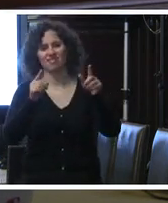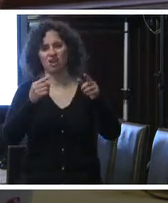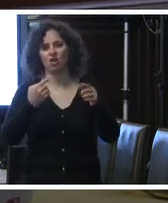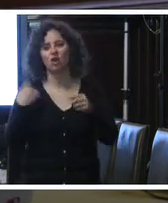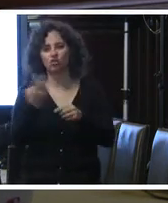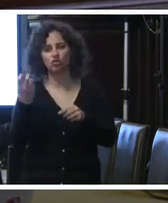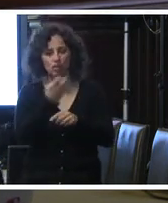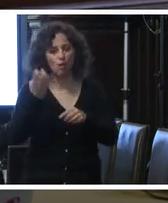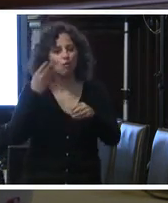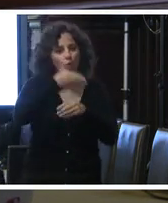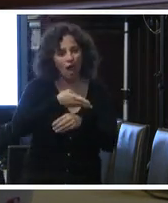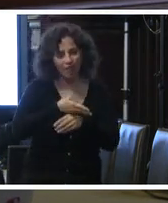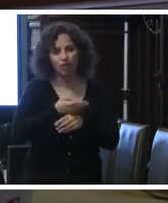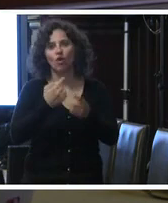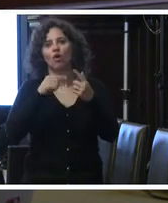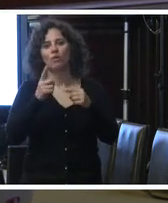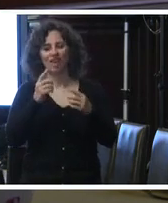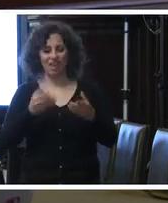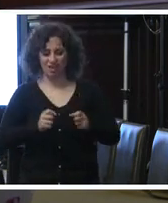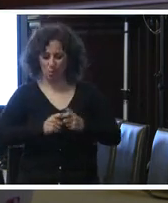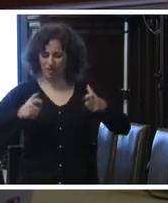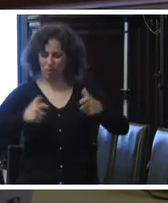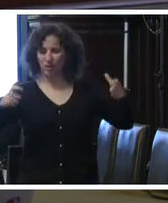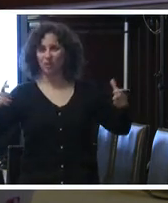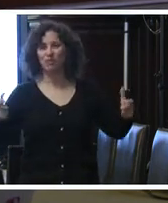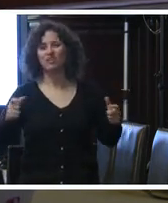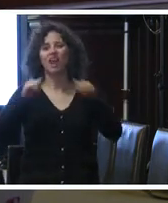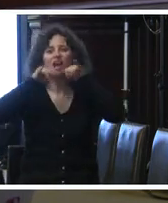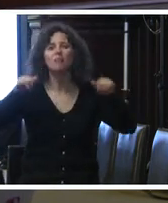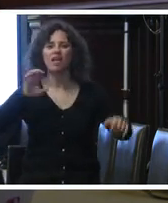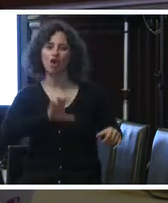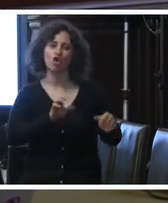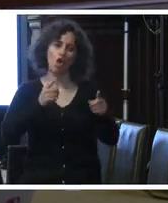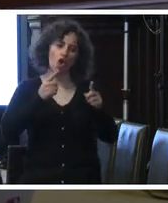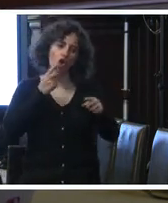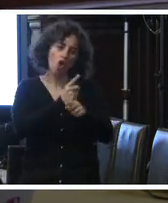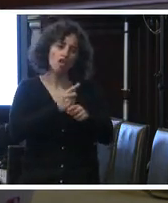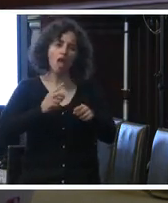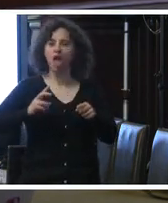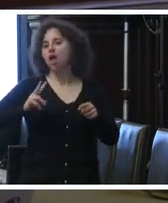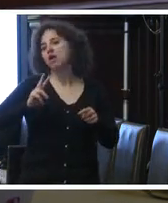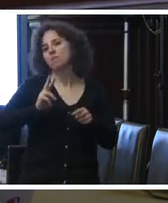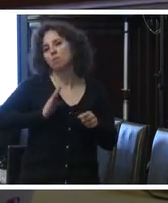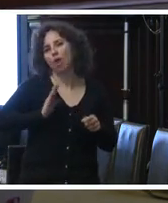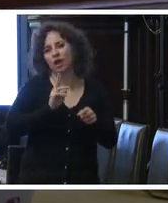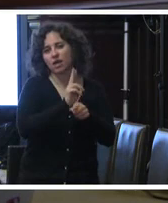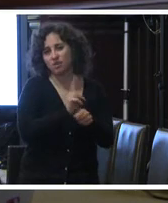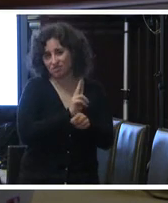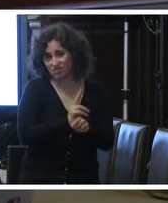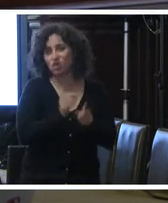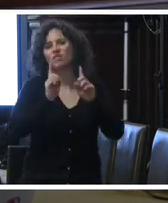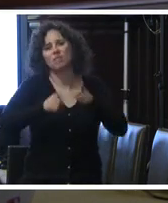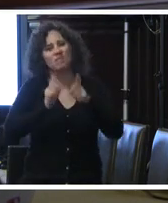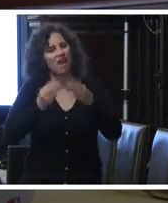eso ha incrementado las campañas de odio, no solamente contra mujeres defensoras, sino en general contra